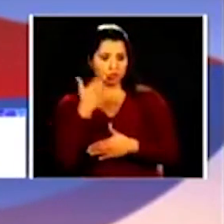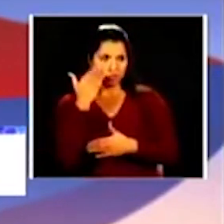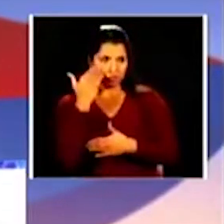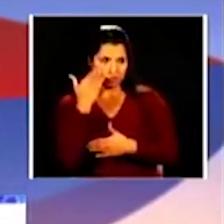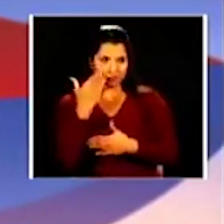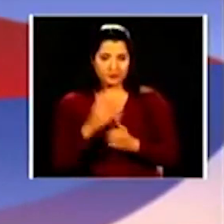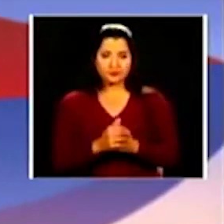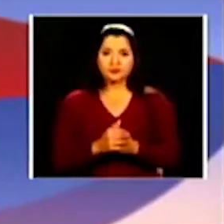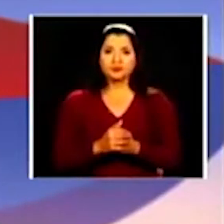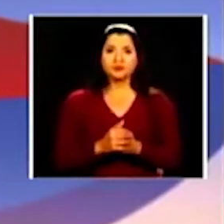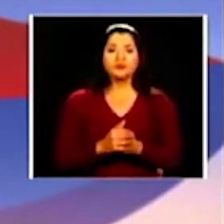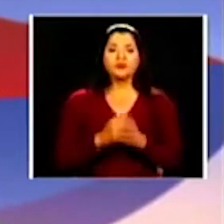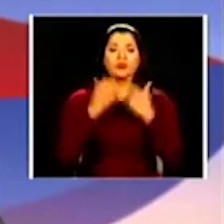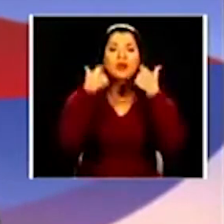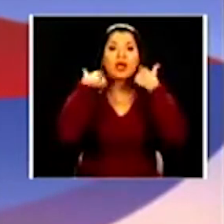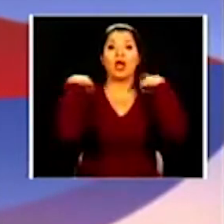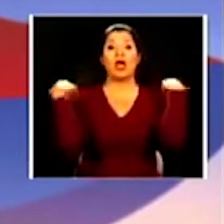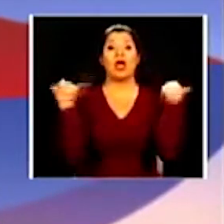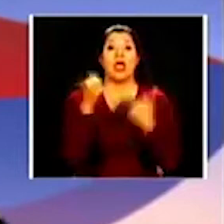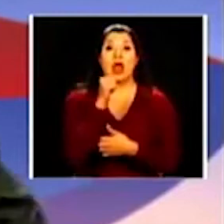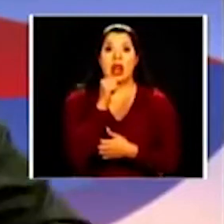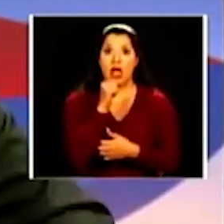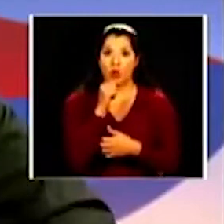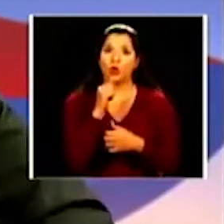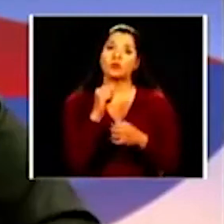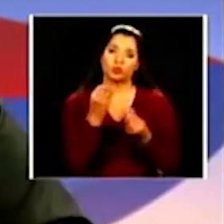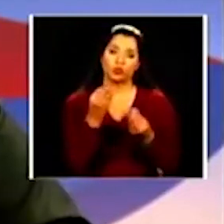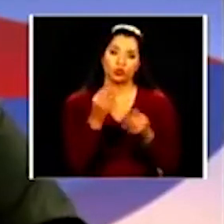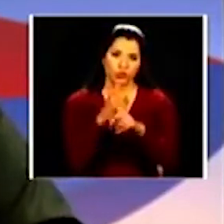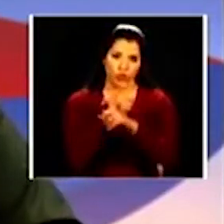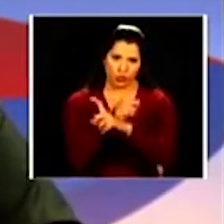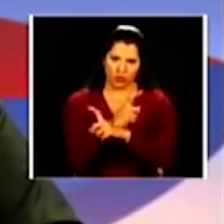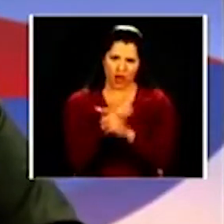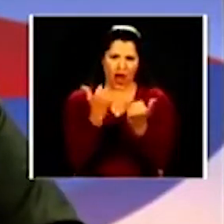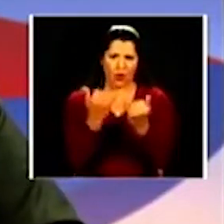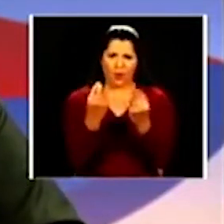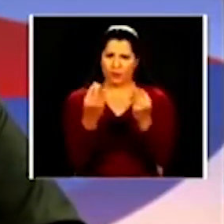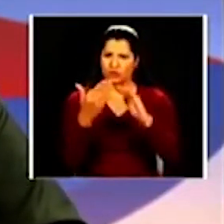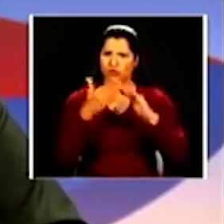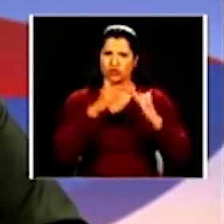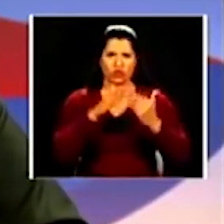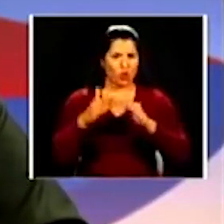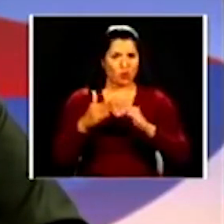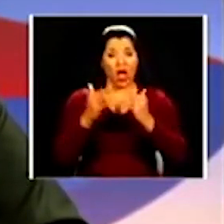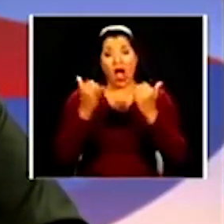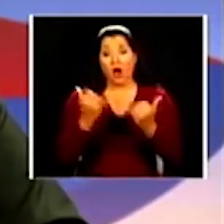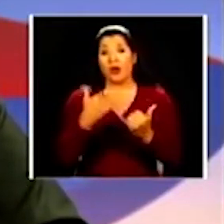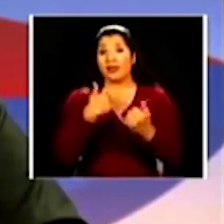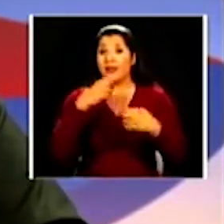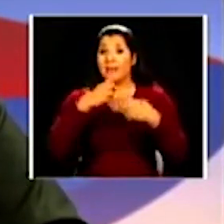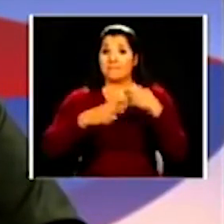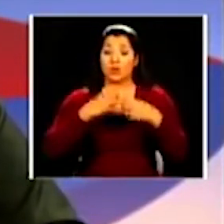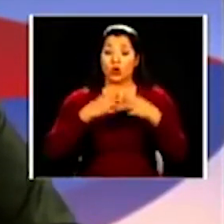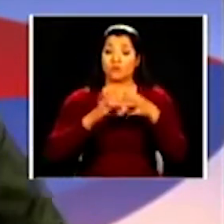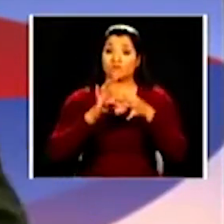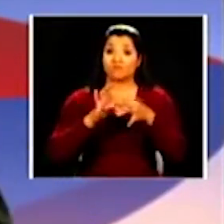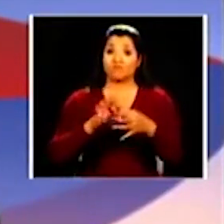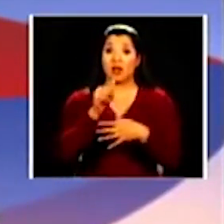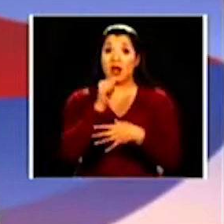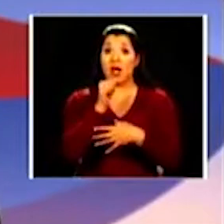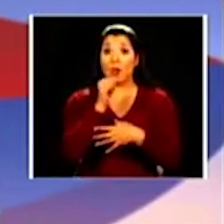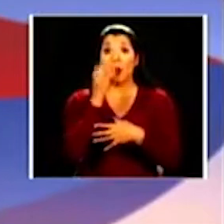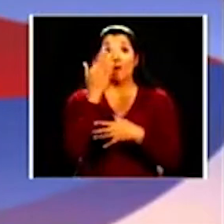El tema del agua, en efecto, es complicado. Hay muchas comunidades que hoy por hoy están padeciendo situaciones complicadas a causa de la